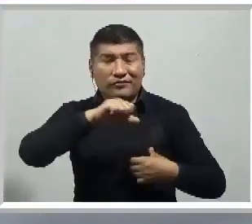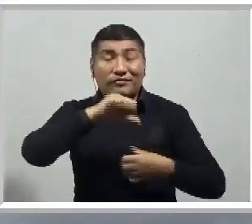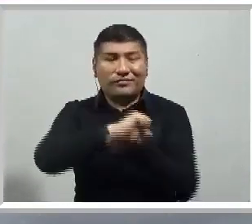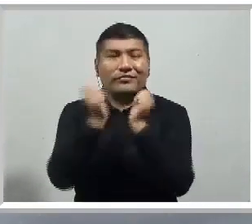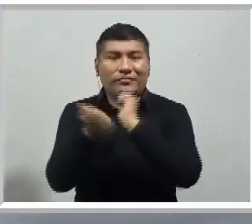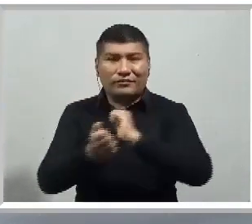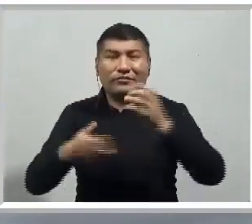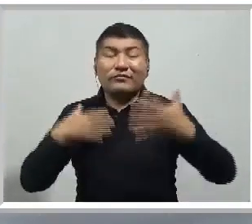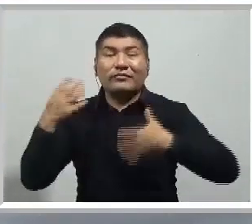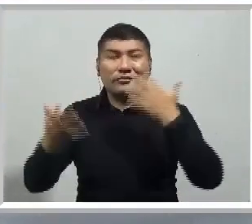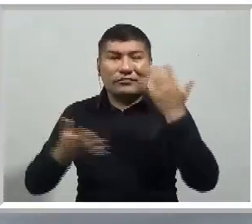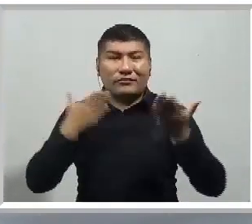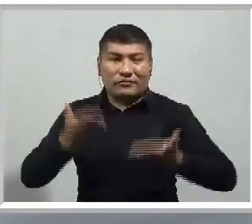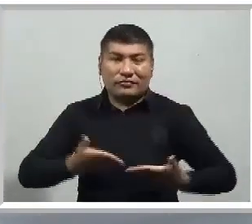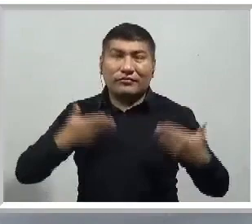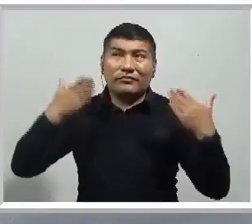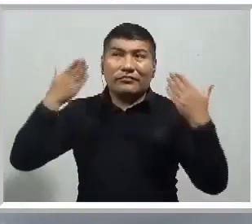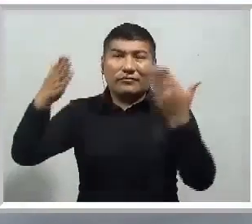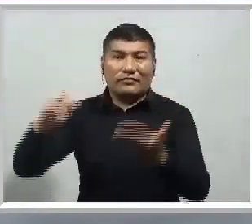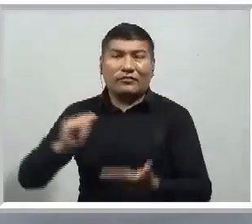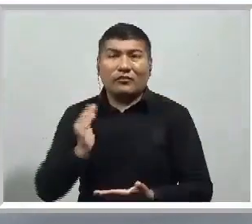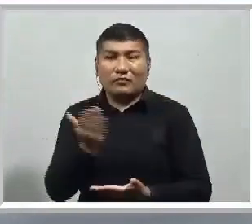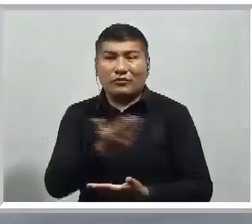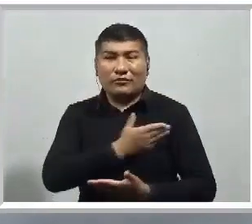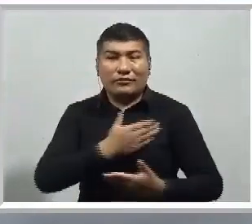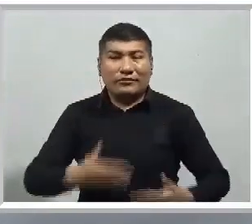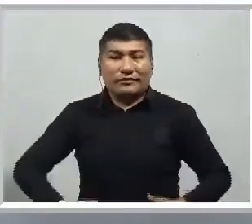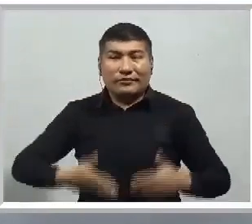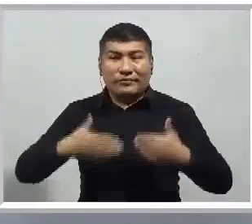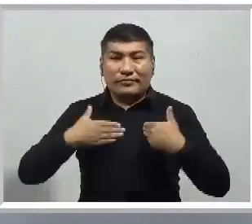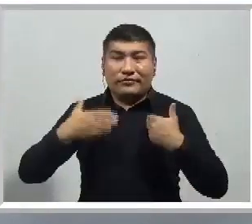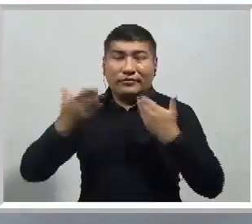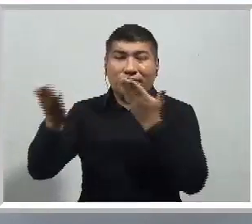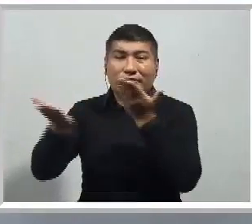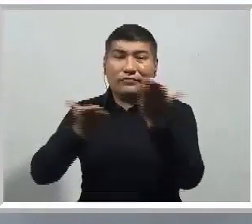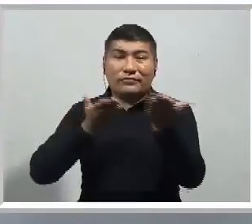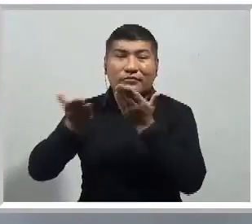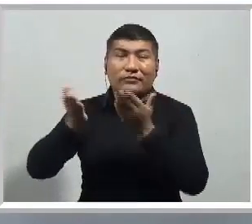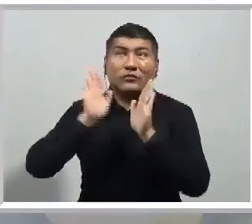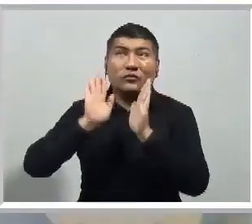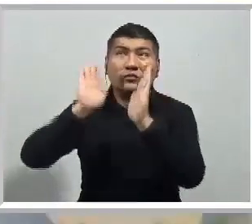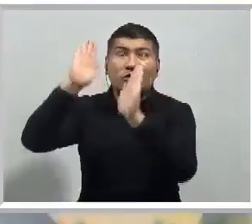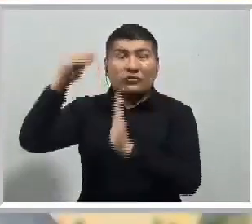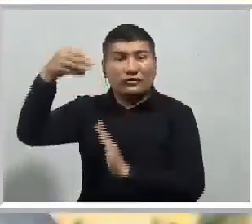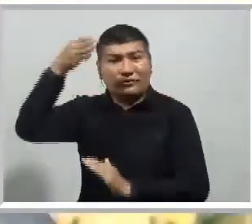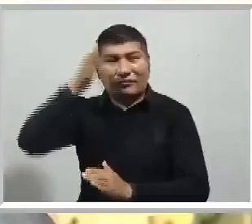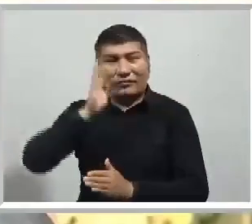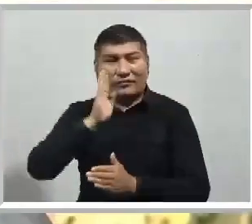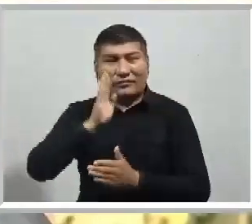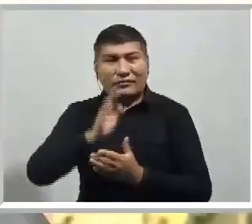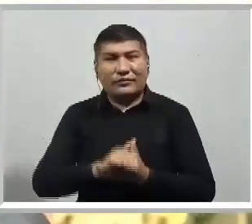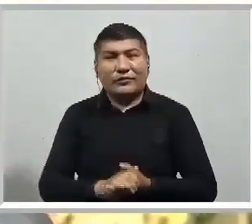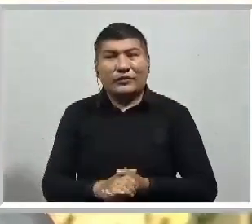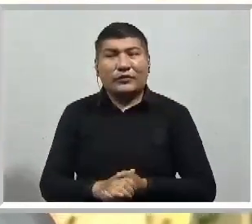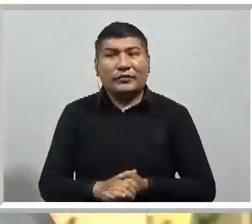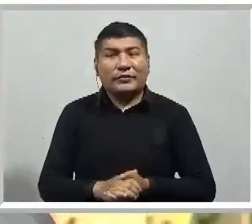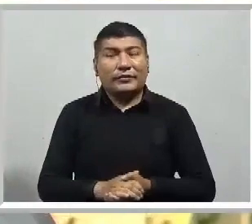alegría de entregar nuestra vida al servicio de Dios.